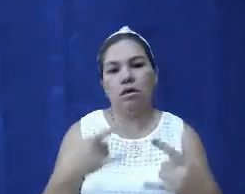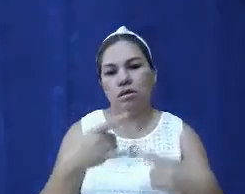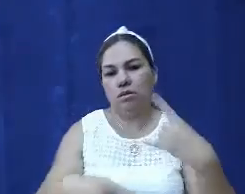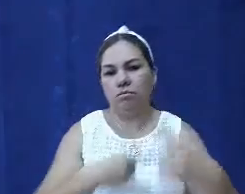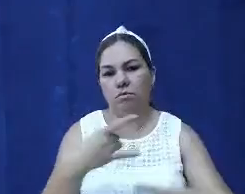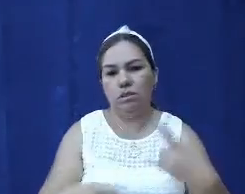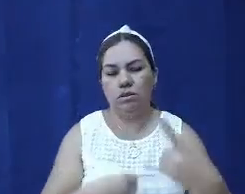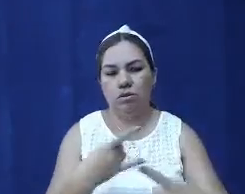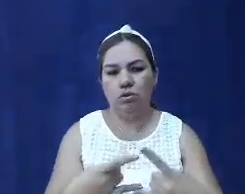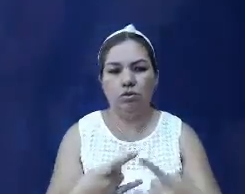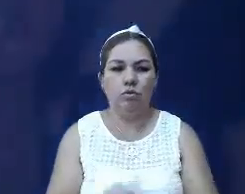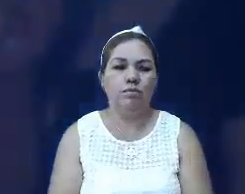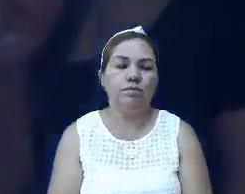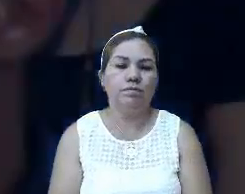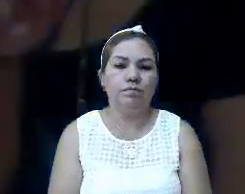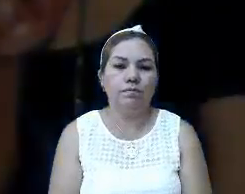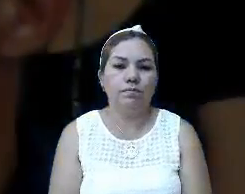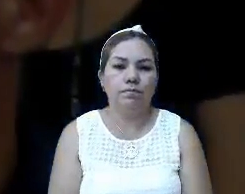Muy bien.